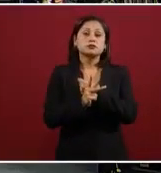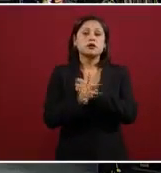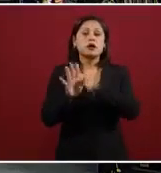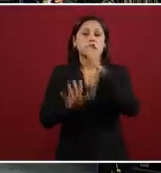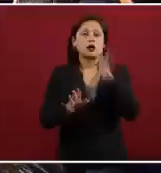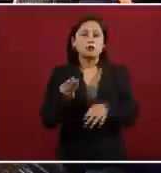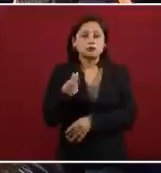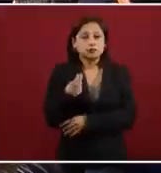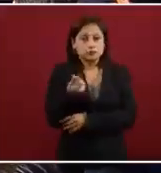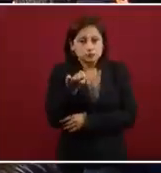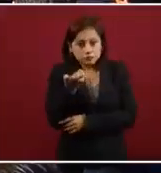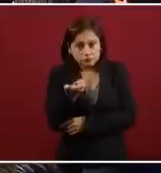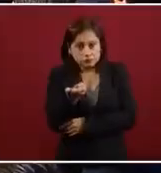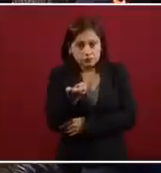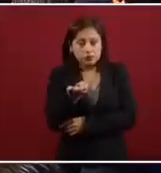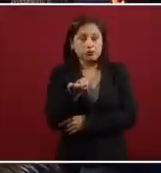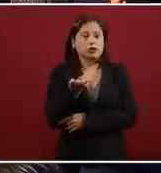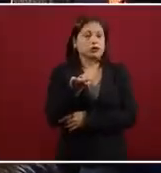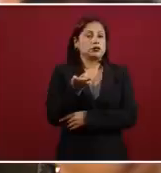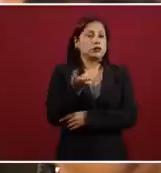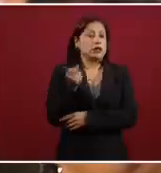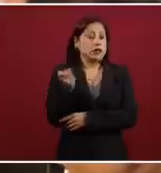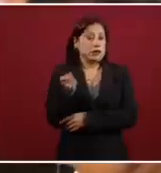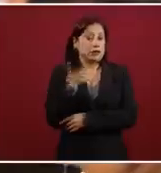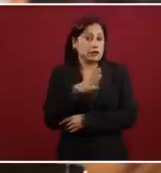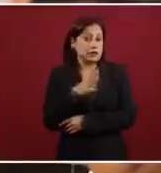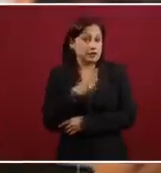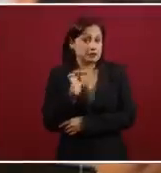efectivo. ¿Aplica para Evo Morales también?